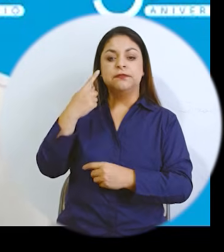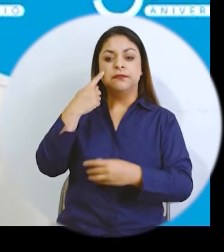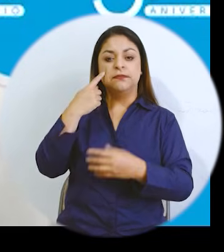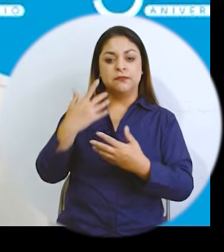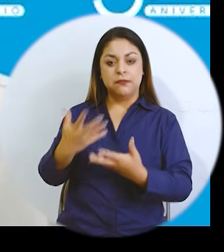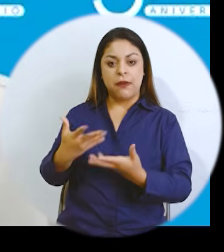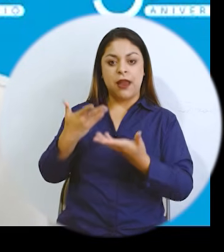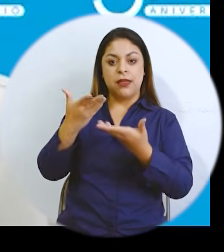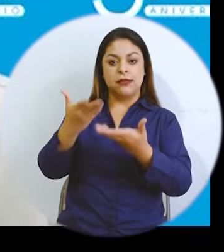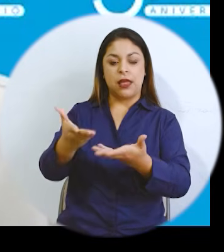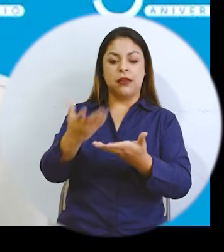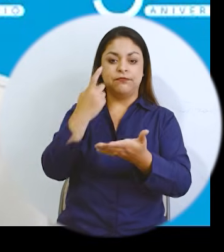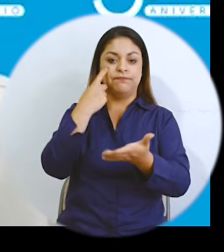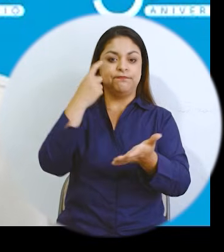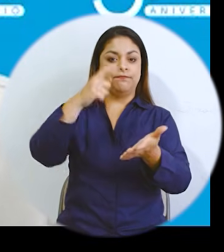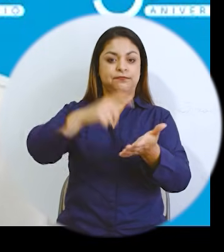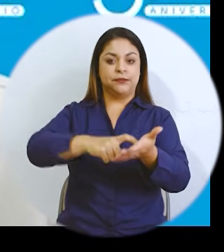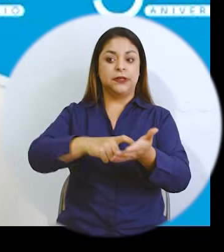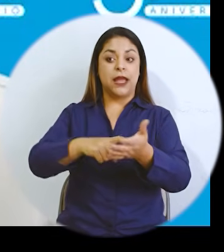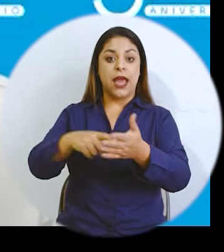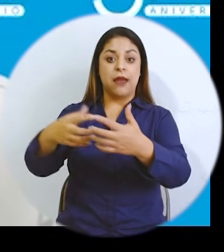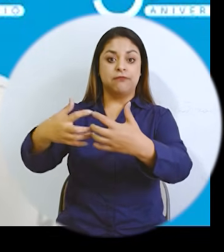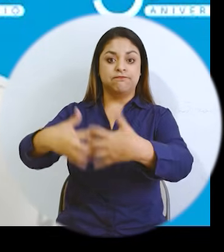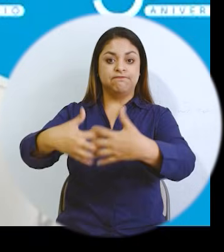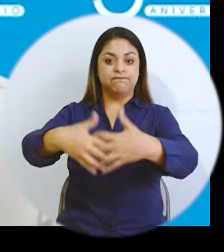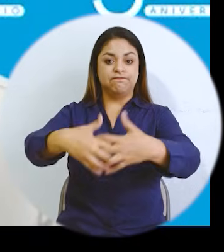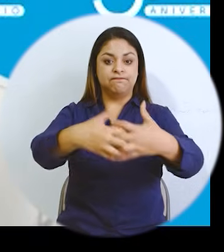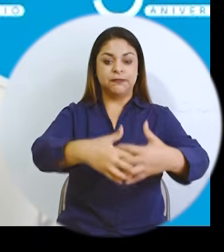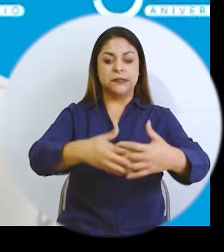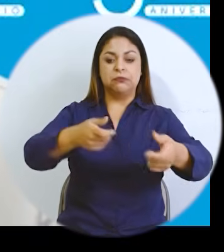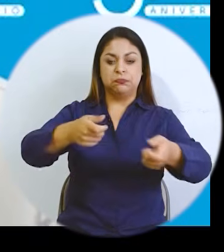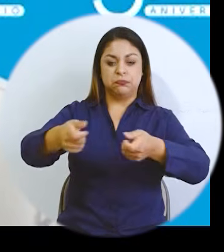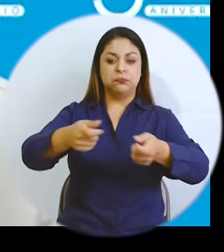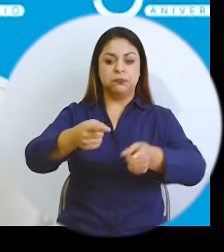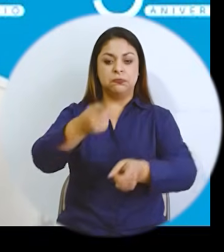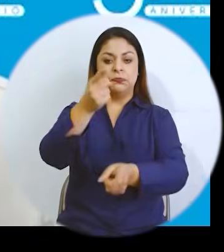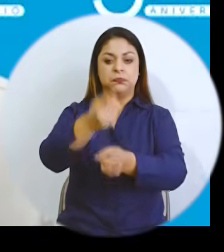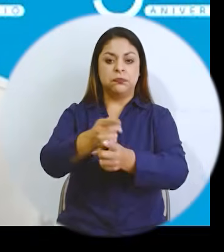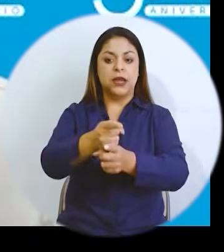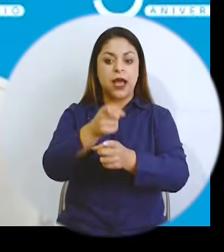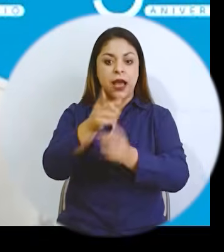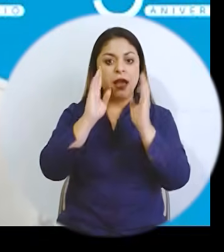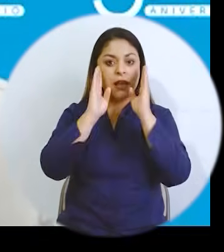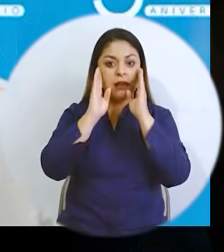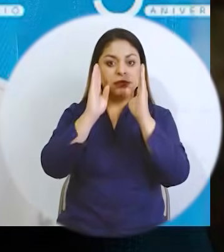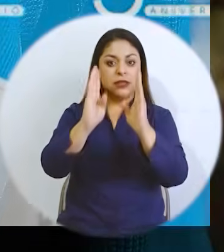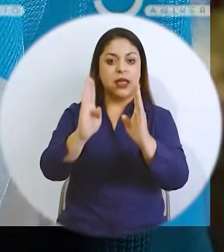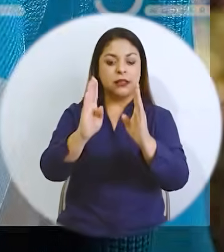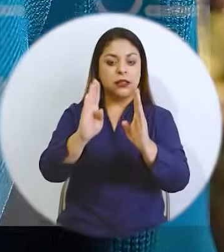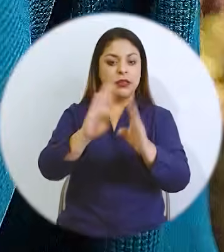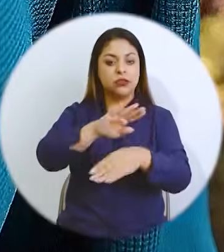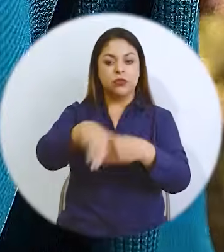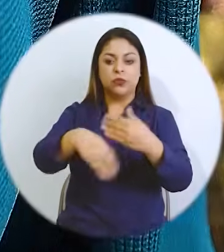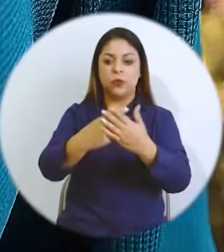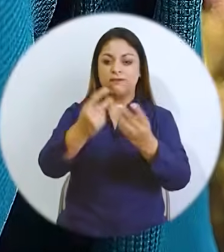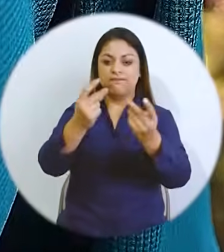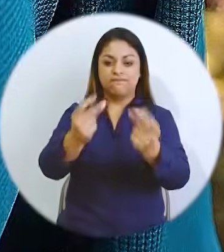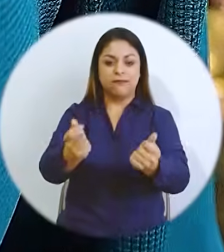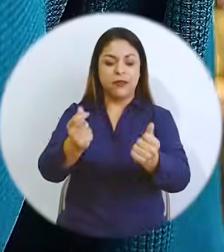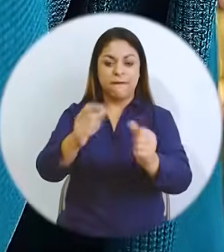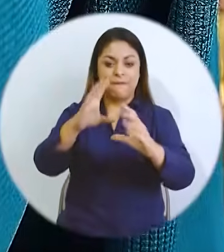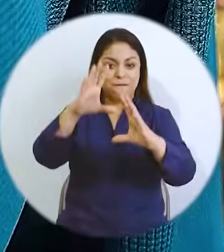el reconocimiento a aquellos prestadores regulados que atienden la presentación oportuna de información que